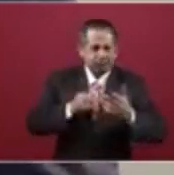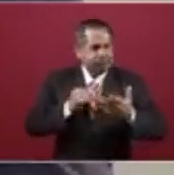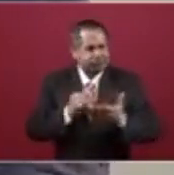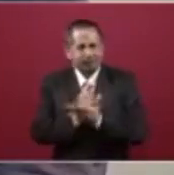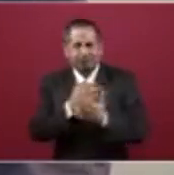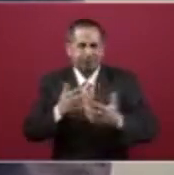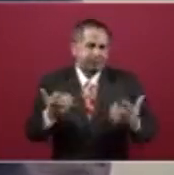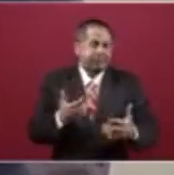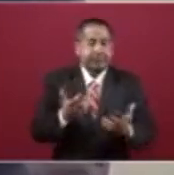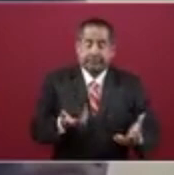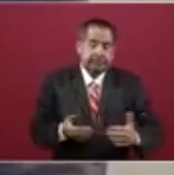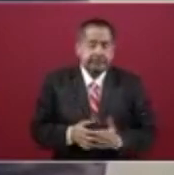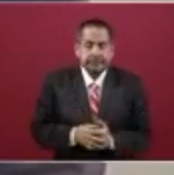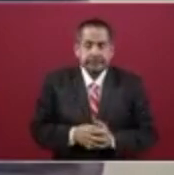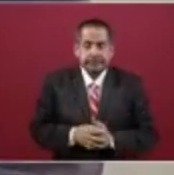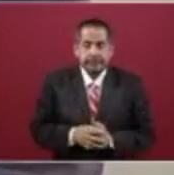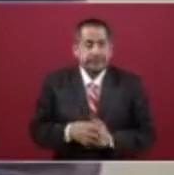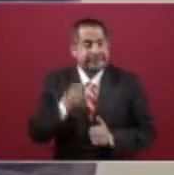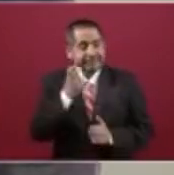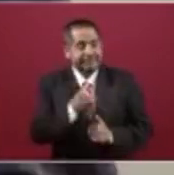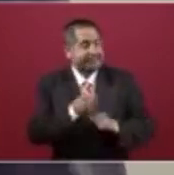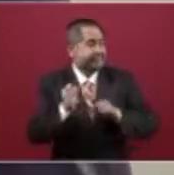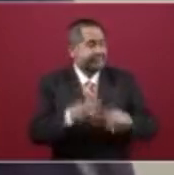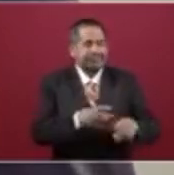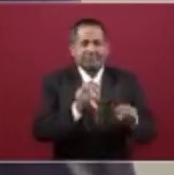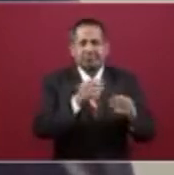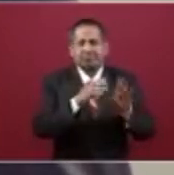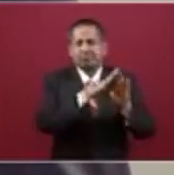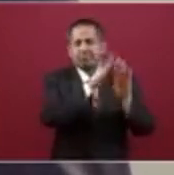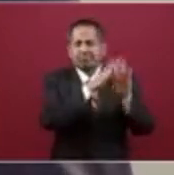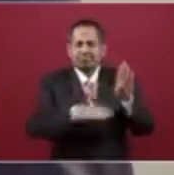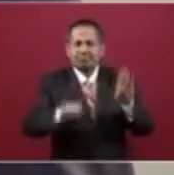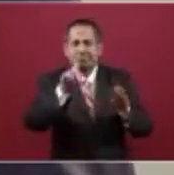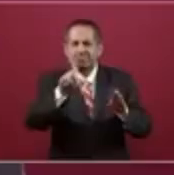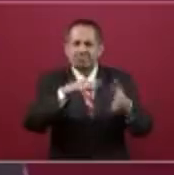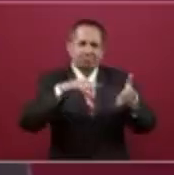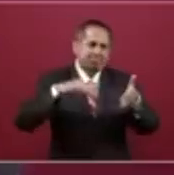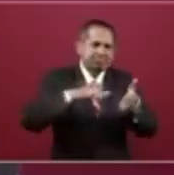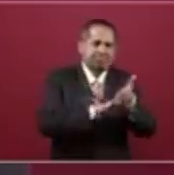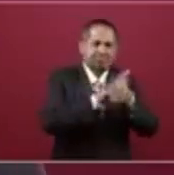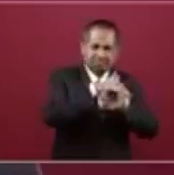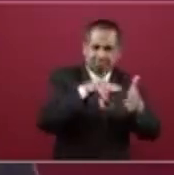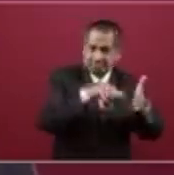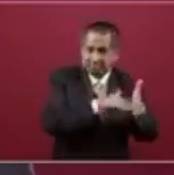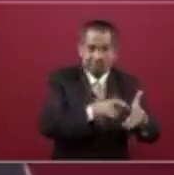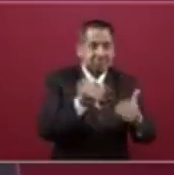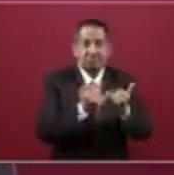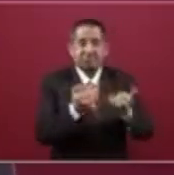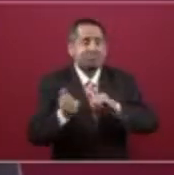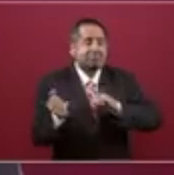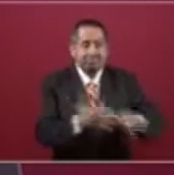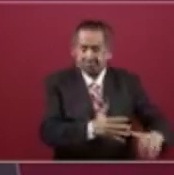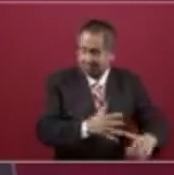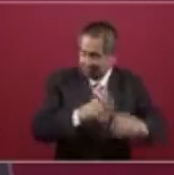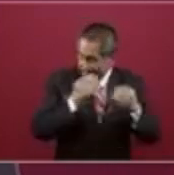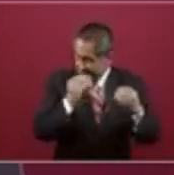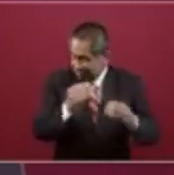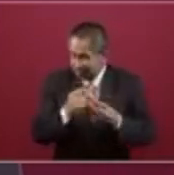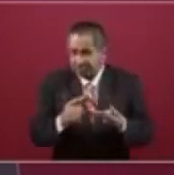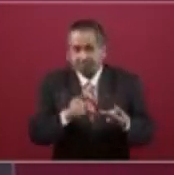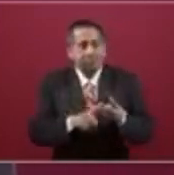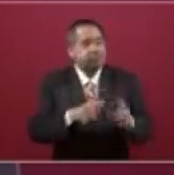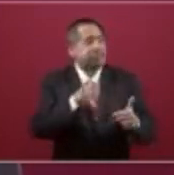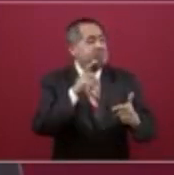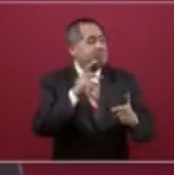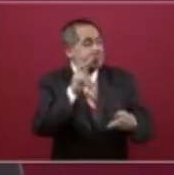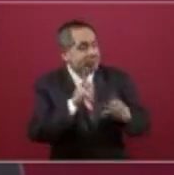porque así están tiradas presas, así están inconclusos